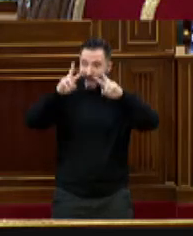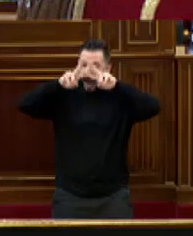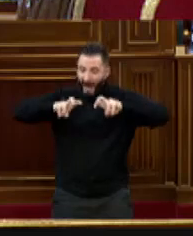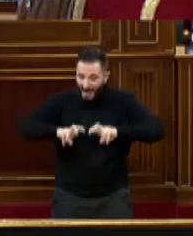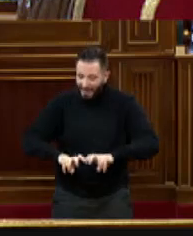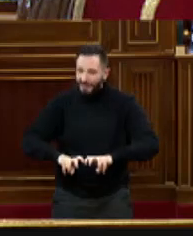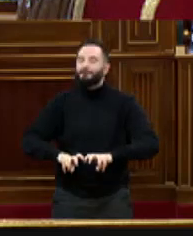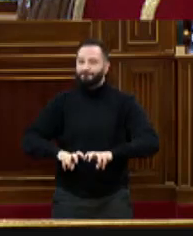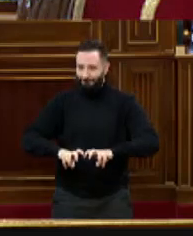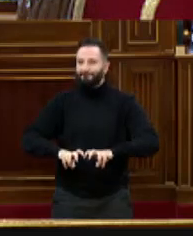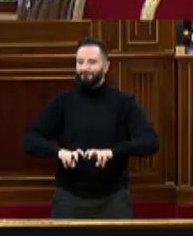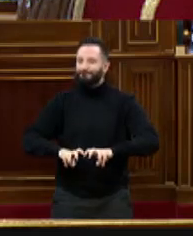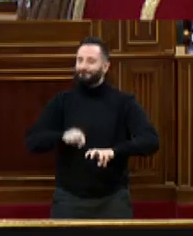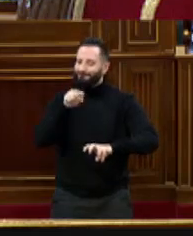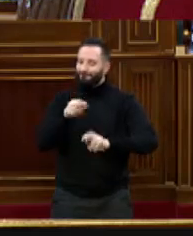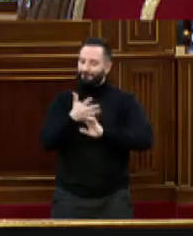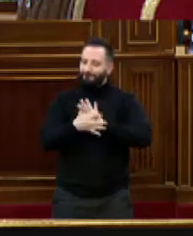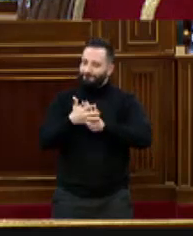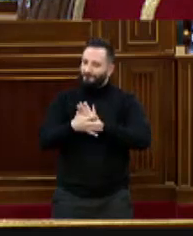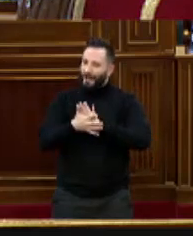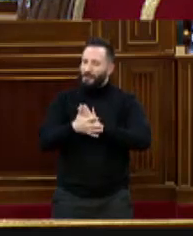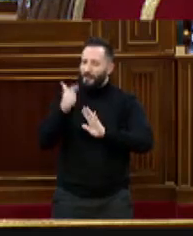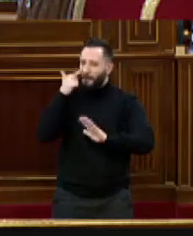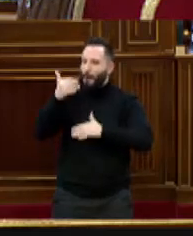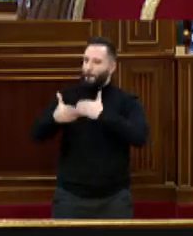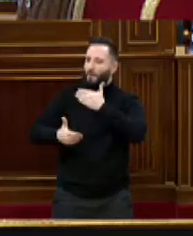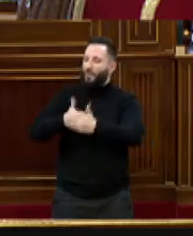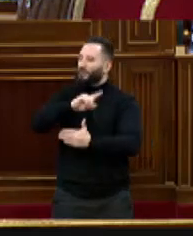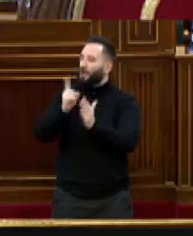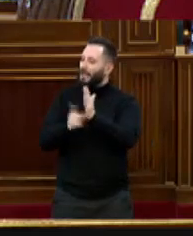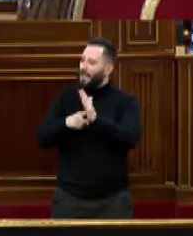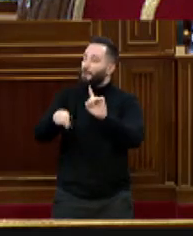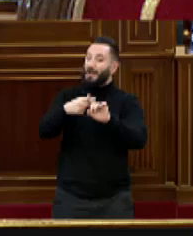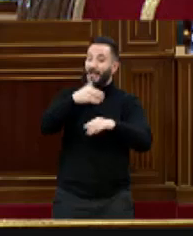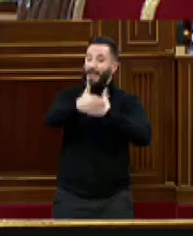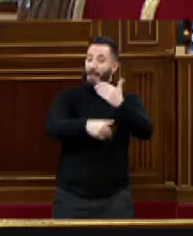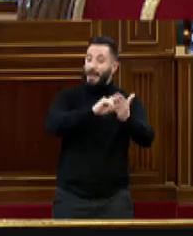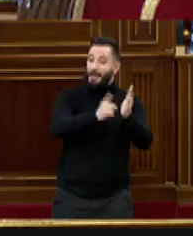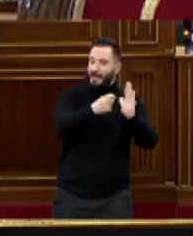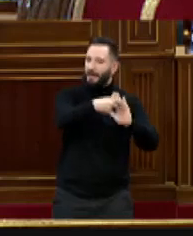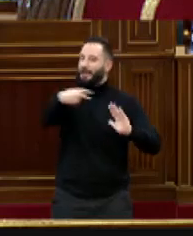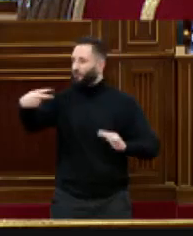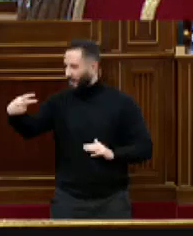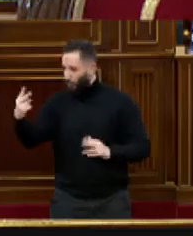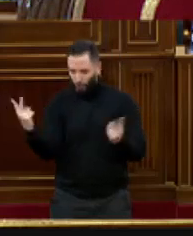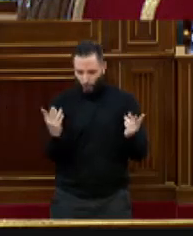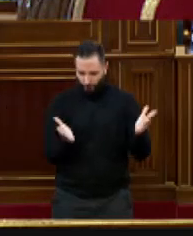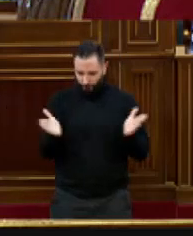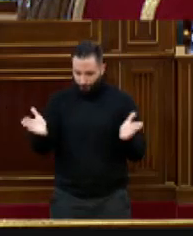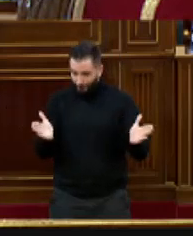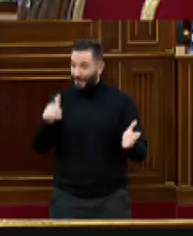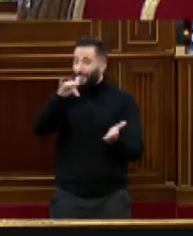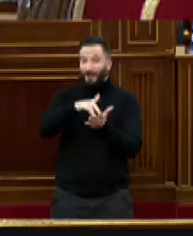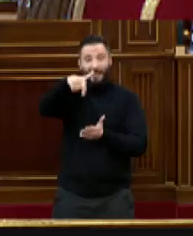legislativa se habla de leyes proceso y de leyes resultado y estamos en una de las casas